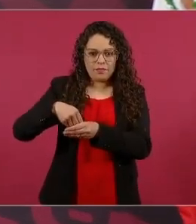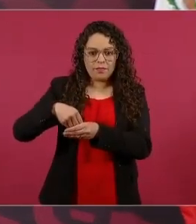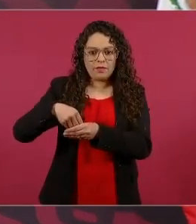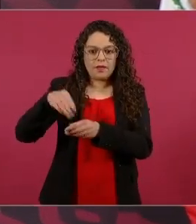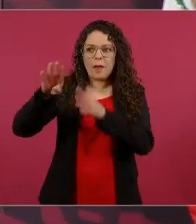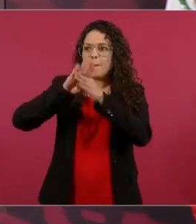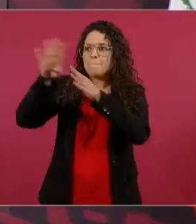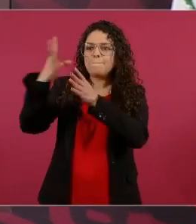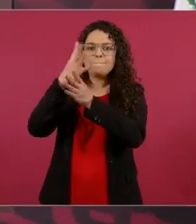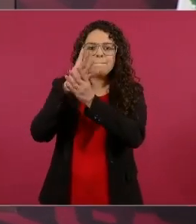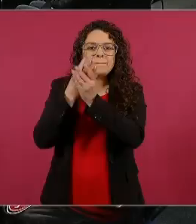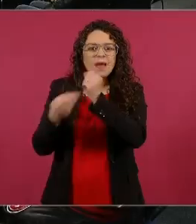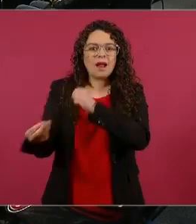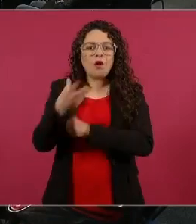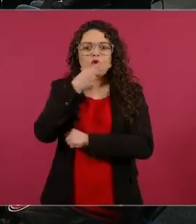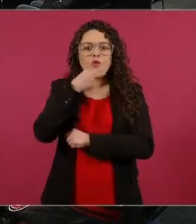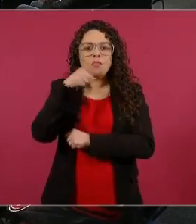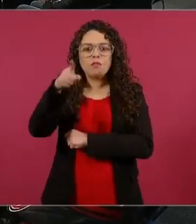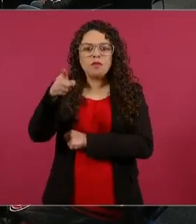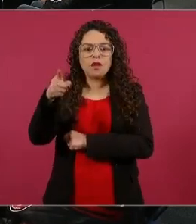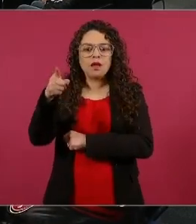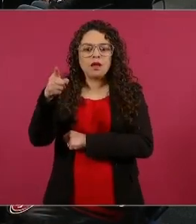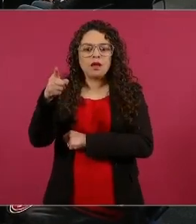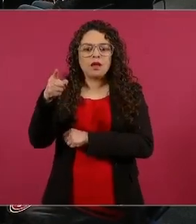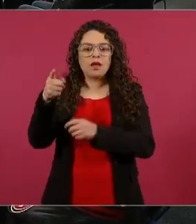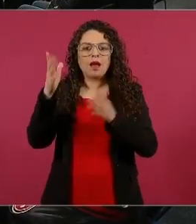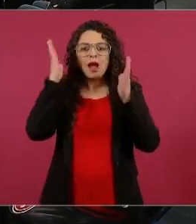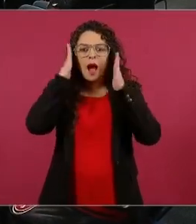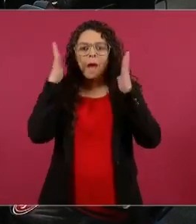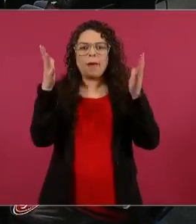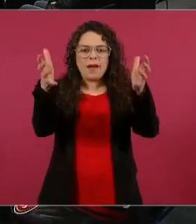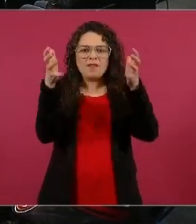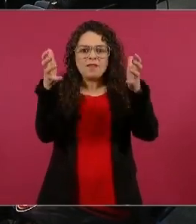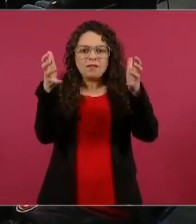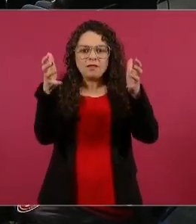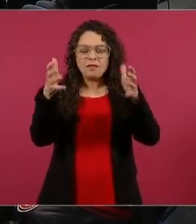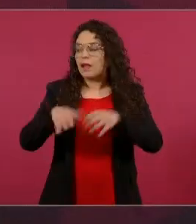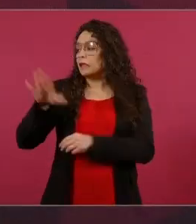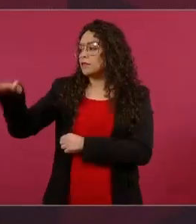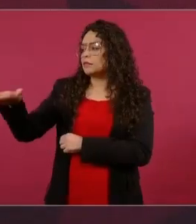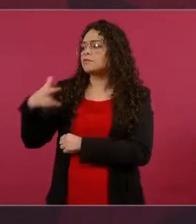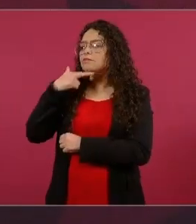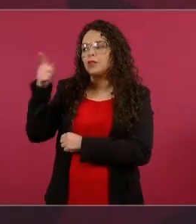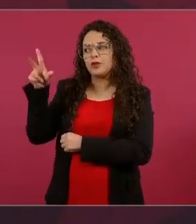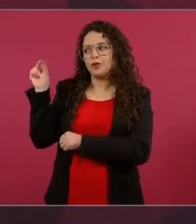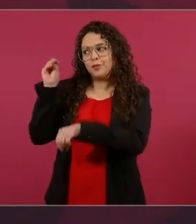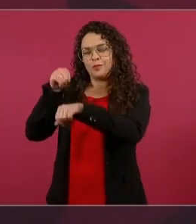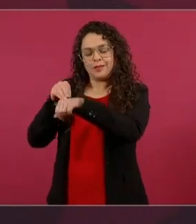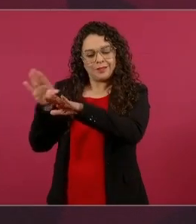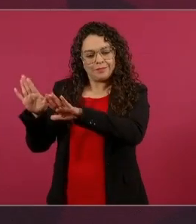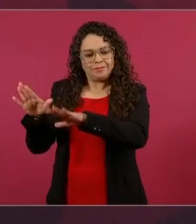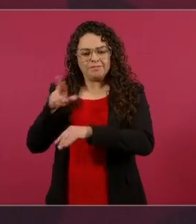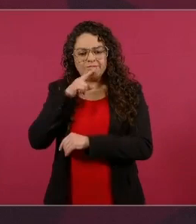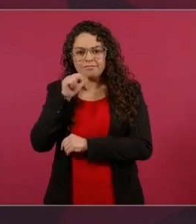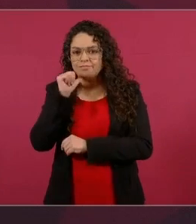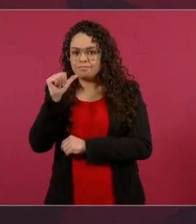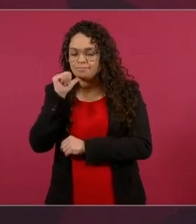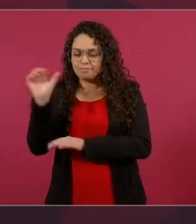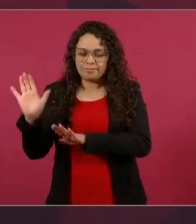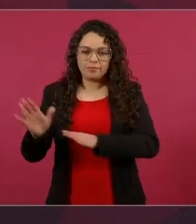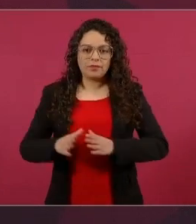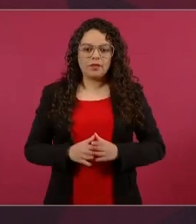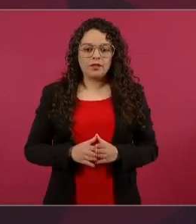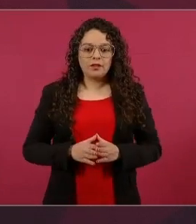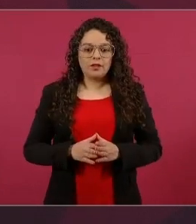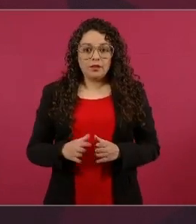migrante sí no mejor no lo pongas pero es lo más